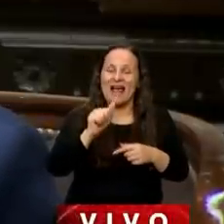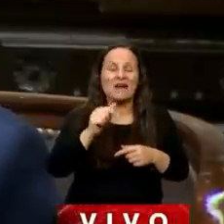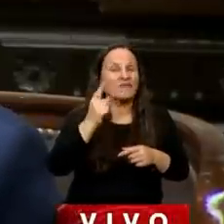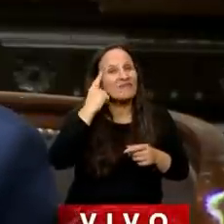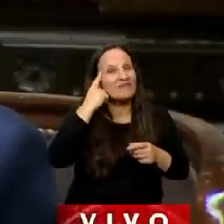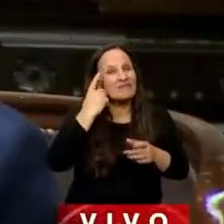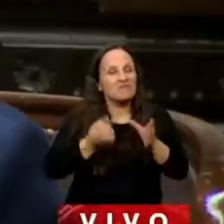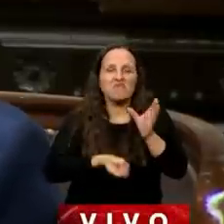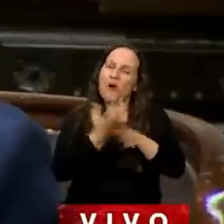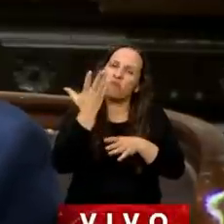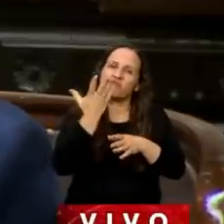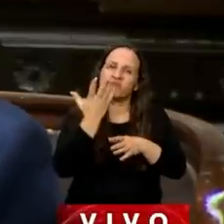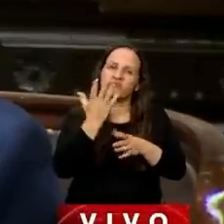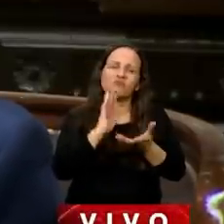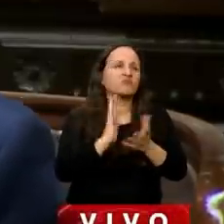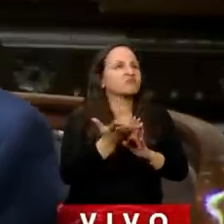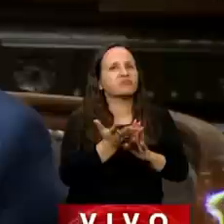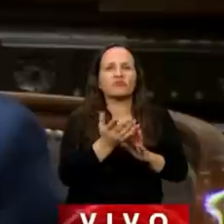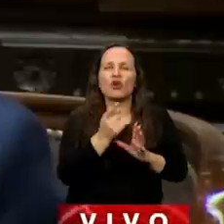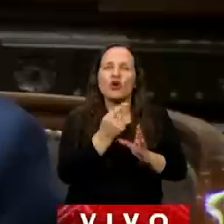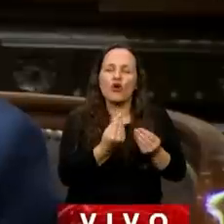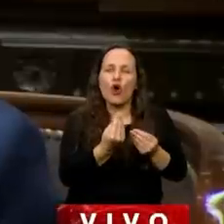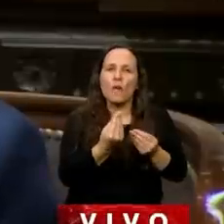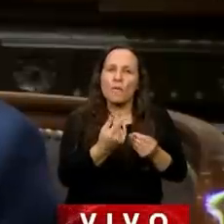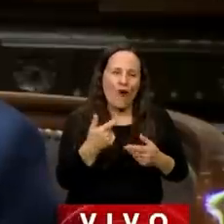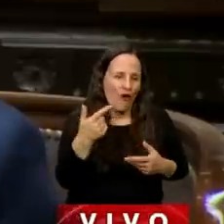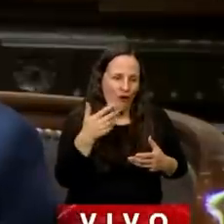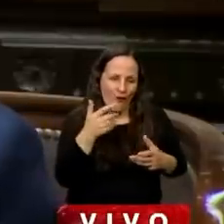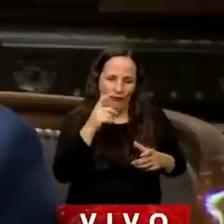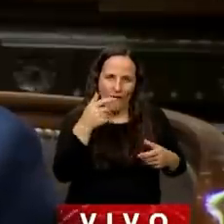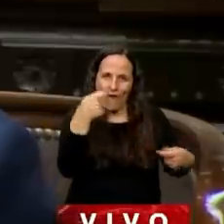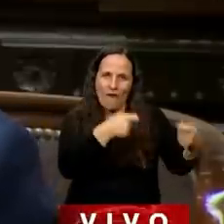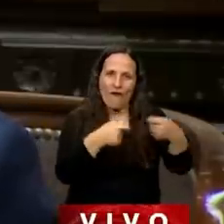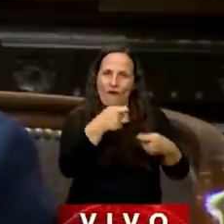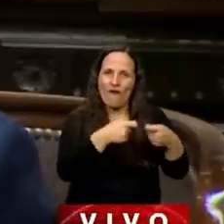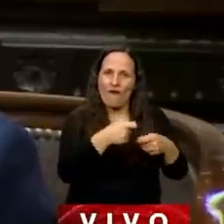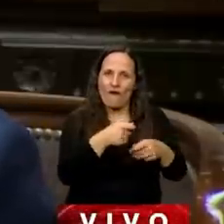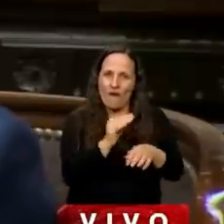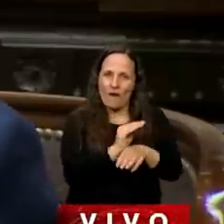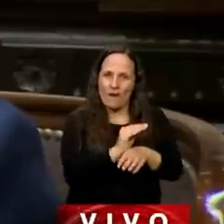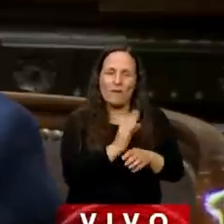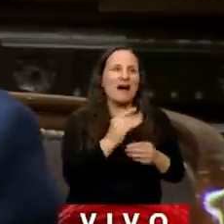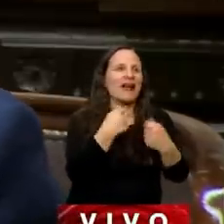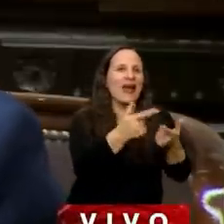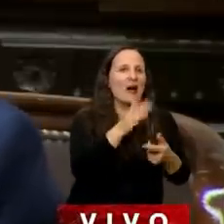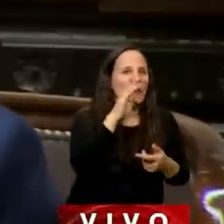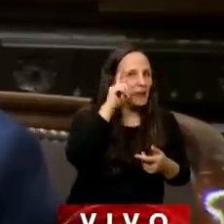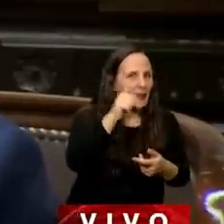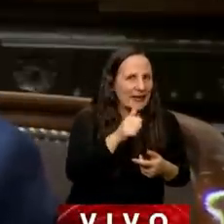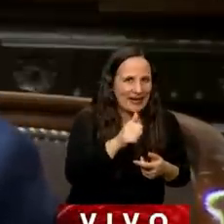un sistema de cooperativo de financiamiento de las becas.